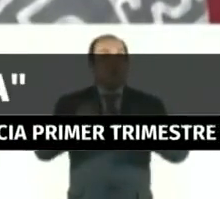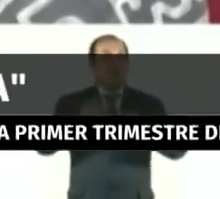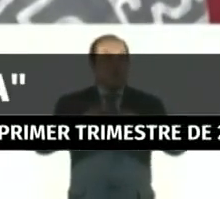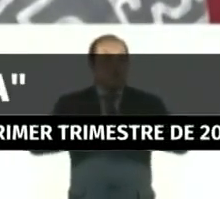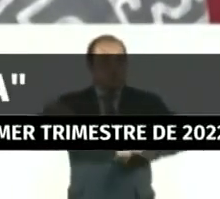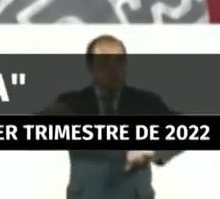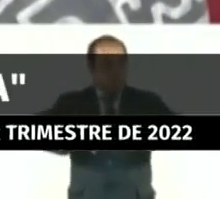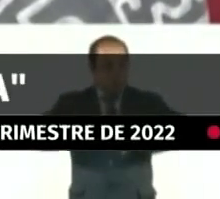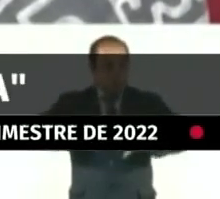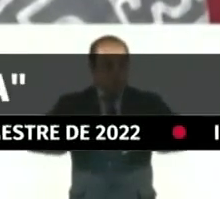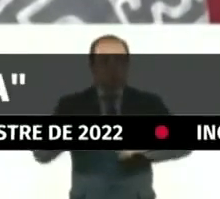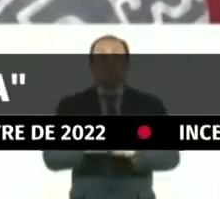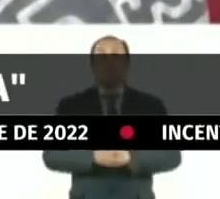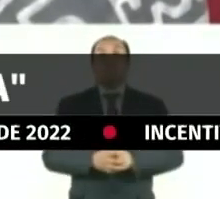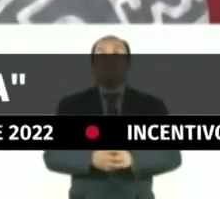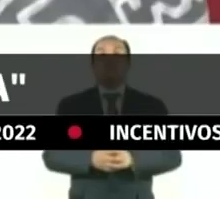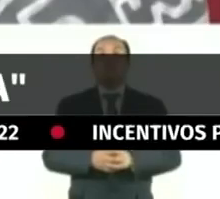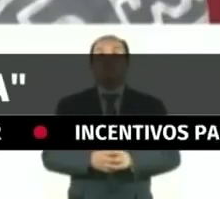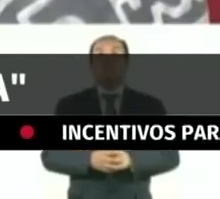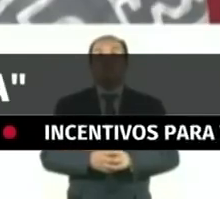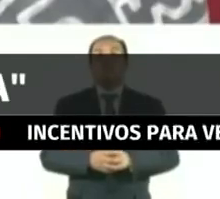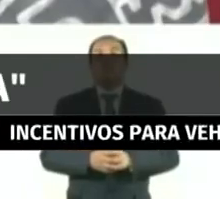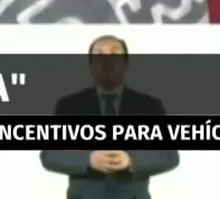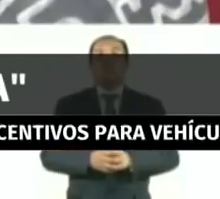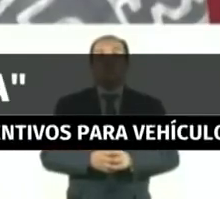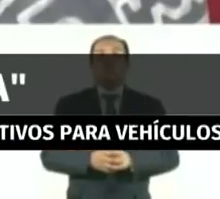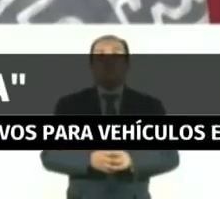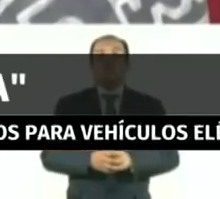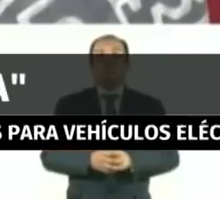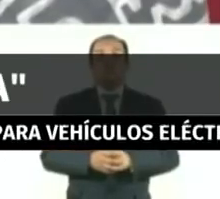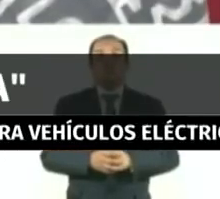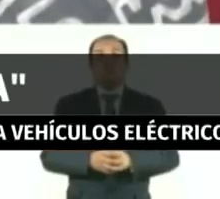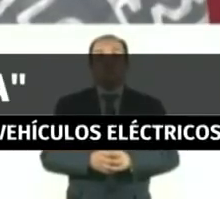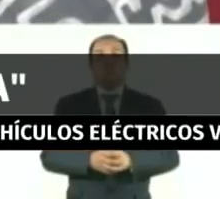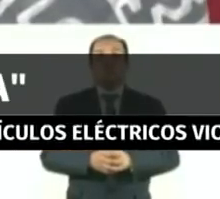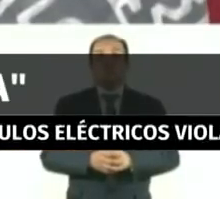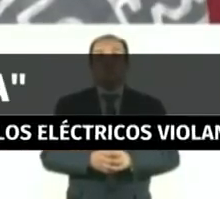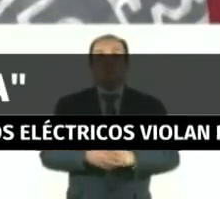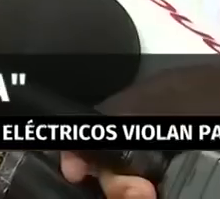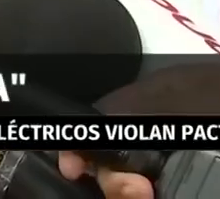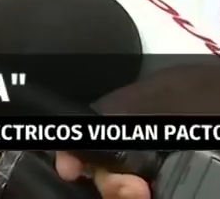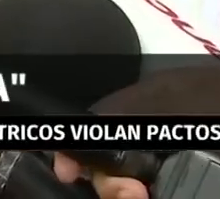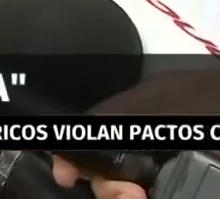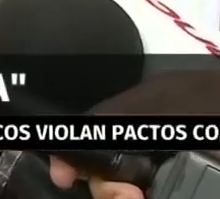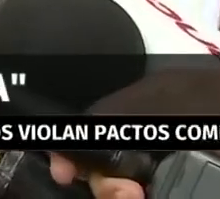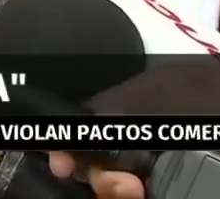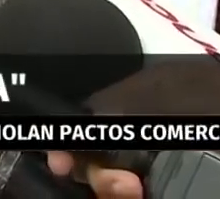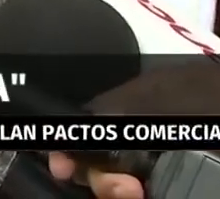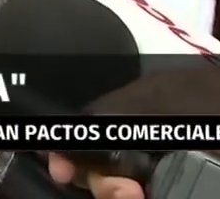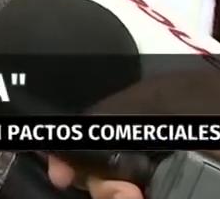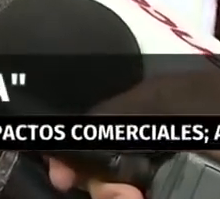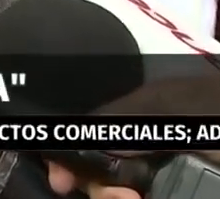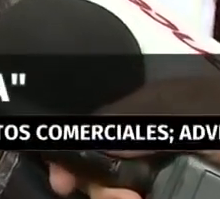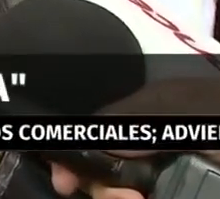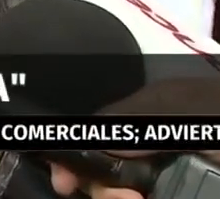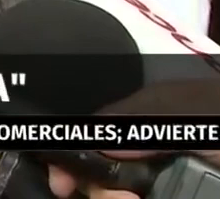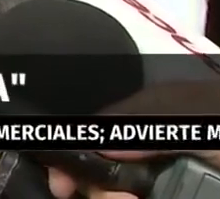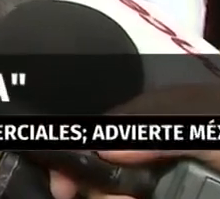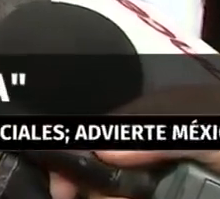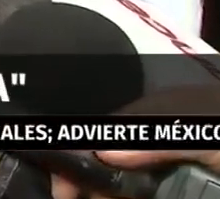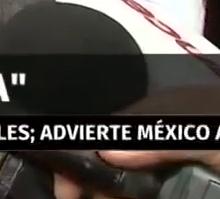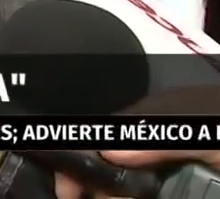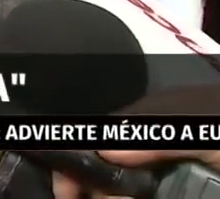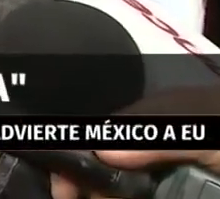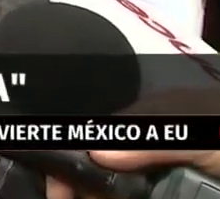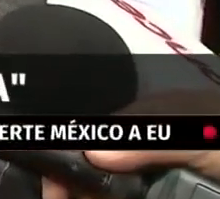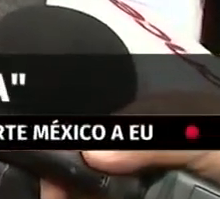Vizcaíno advirtió que las mujeres están listas en todos los ámbitos políticos, incluso en la presidencia de la República. Al respecto, Sheinbaum fue cuestionada sobre